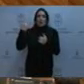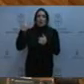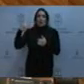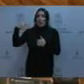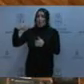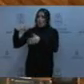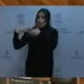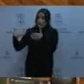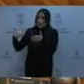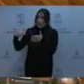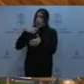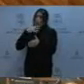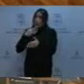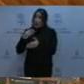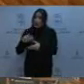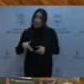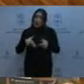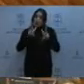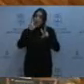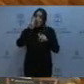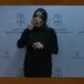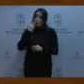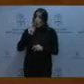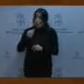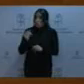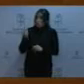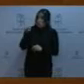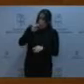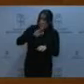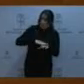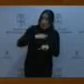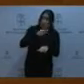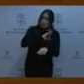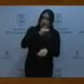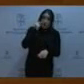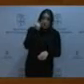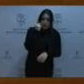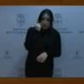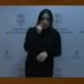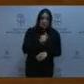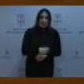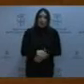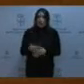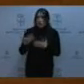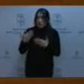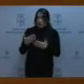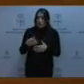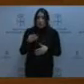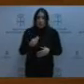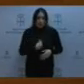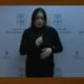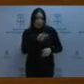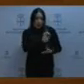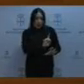grupo mayoritario de la oposición. Al presidente de la Cámara me estaba refiriendo el señor Fernández. No se asuste, que siempre no